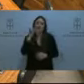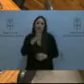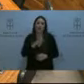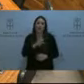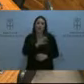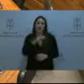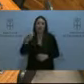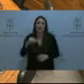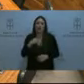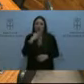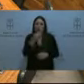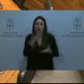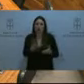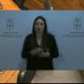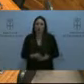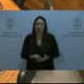Señor presidente, tiene la palabra.